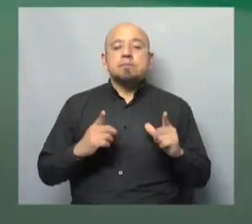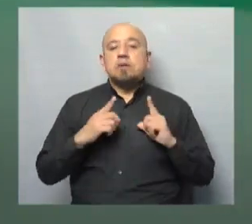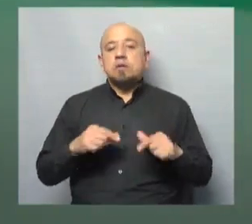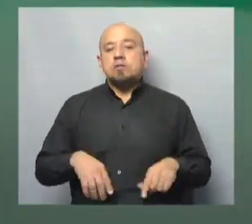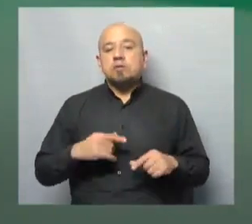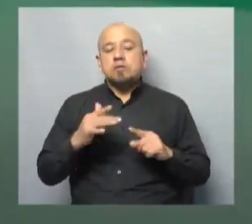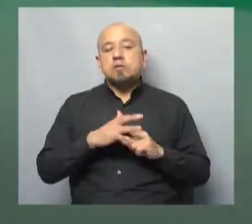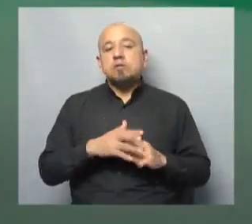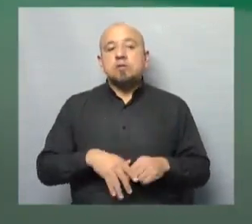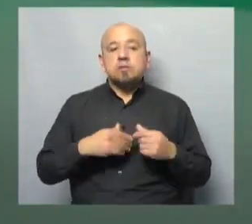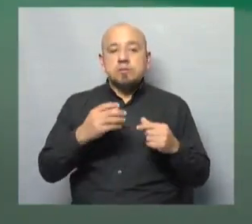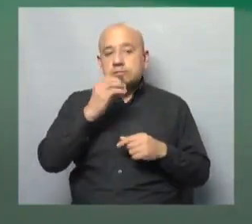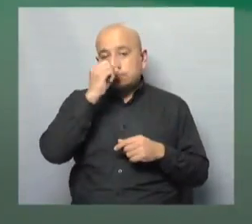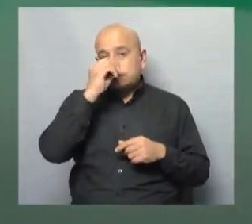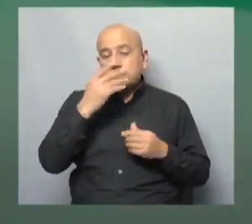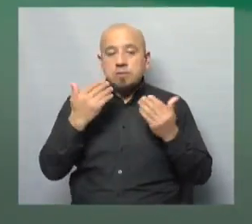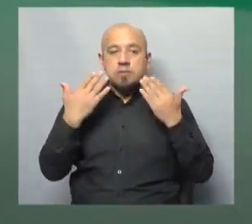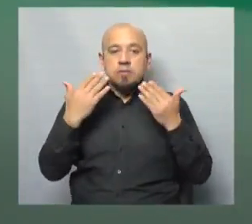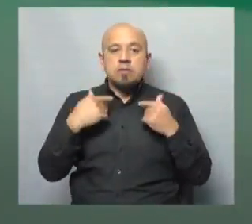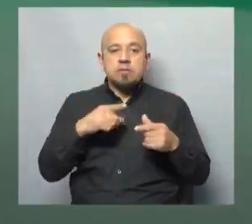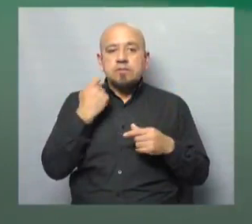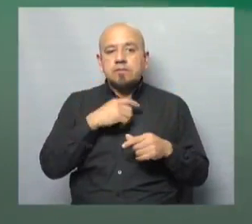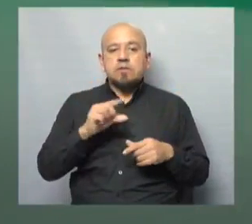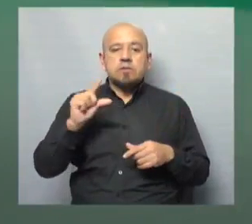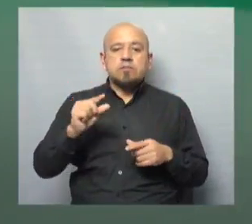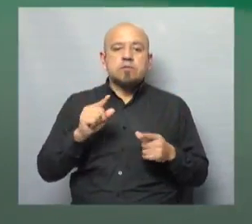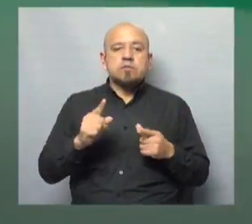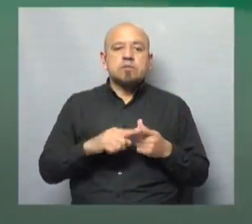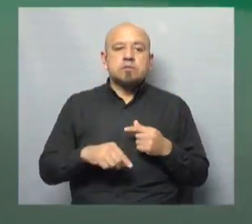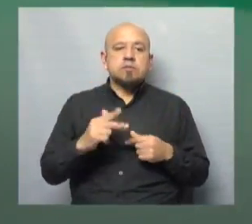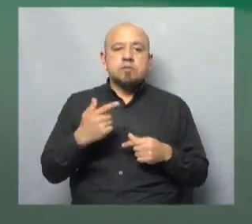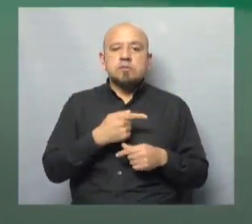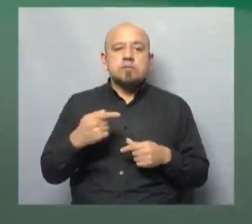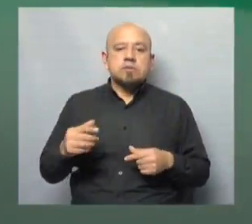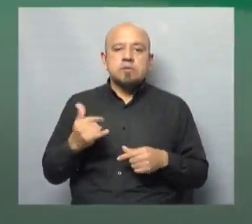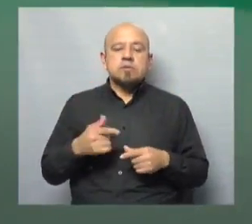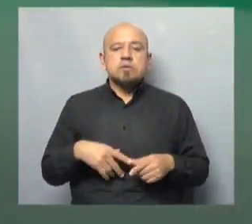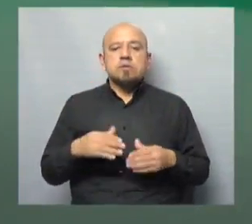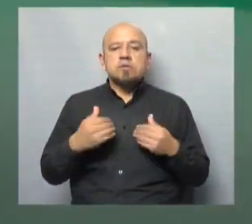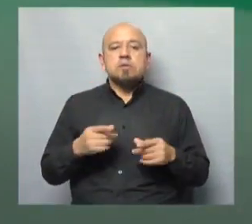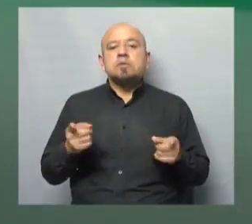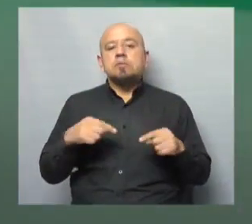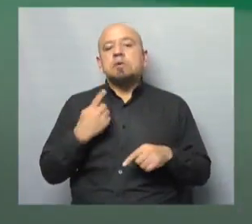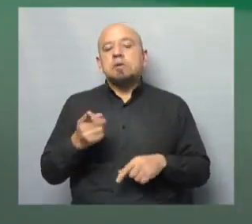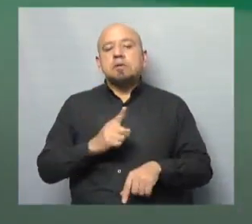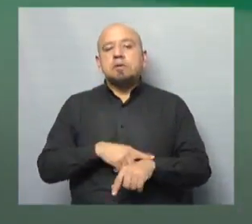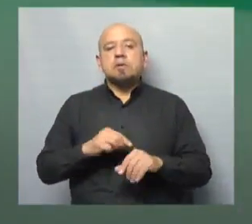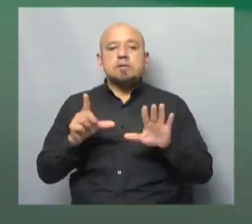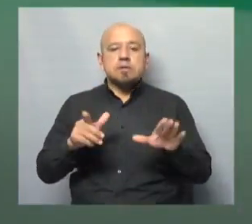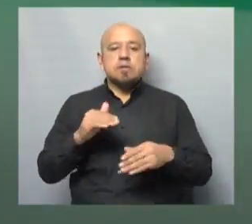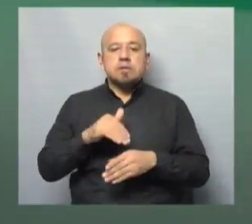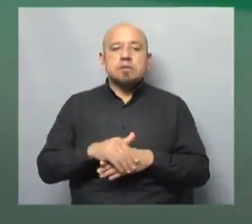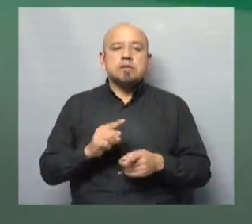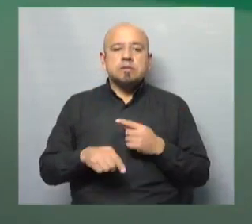primavera si esto es cierto nos falta tanto no un poquito más de tres semanas ya la tendremos bien bueno nos reencontramos mañana a las 19 horas